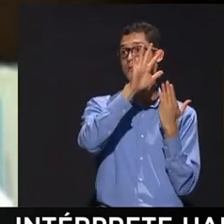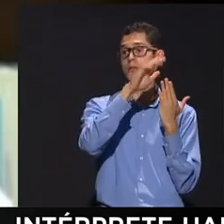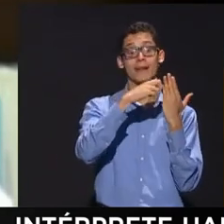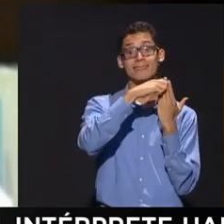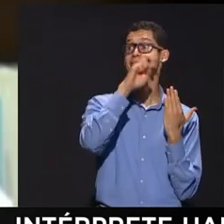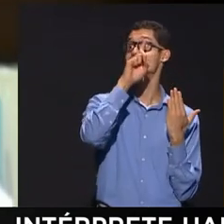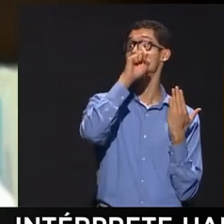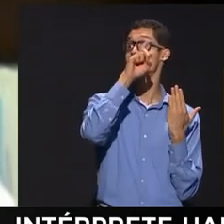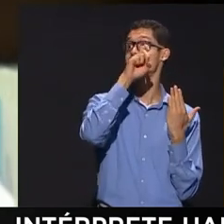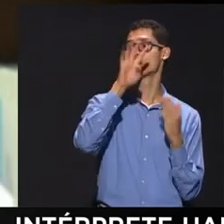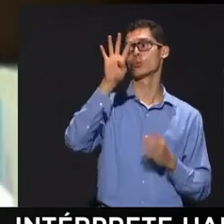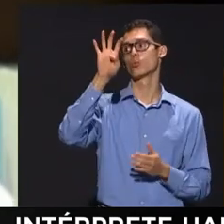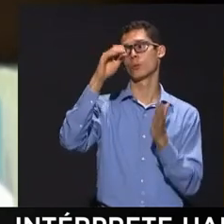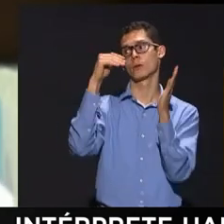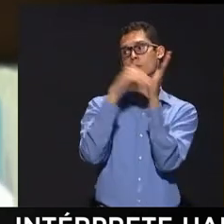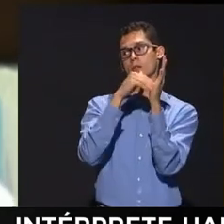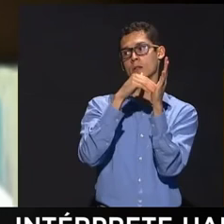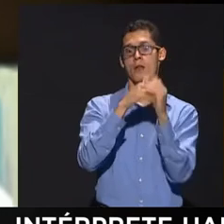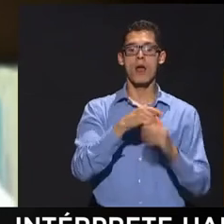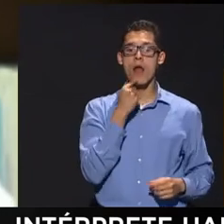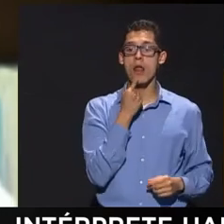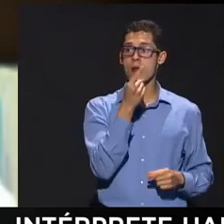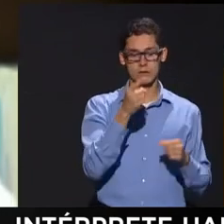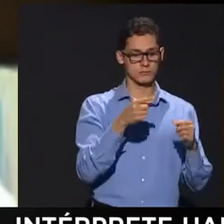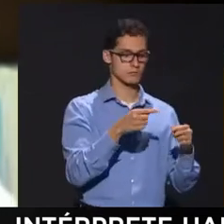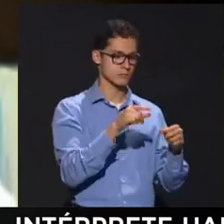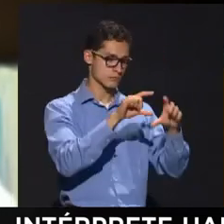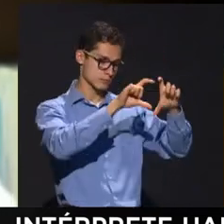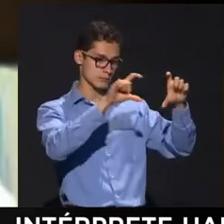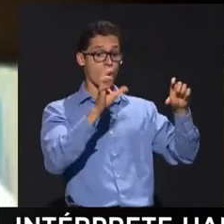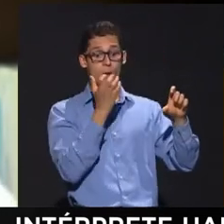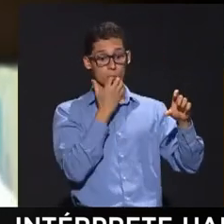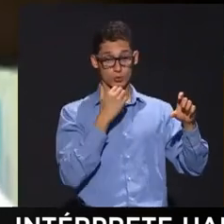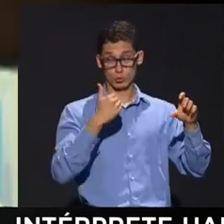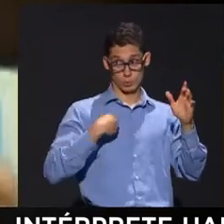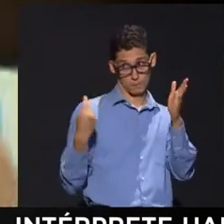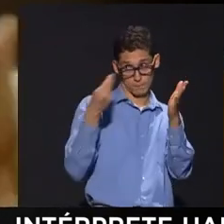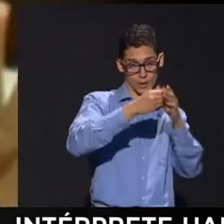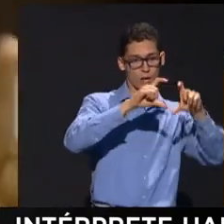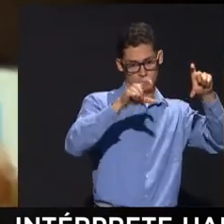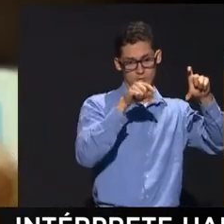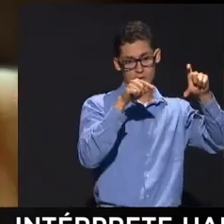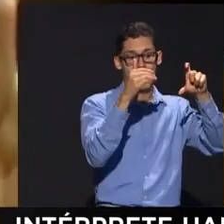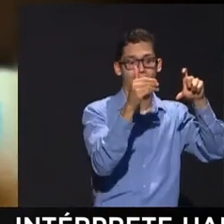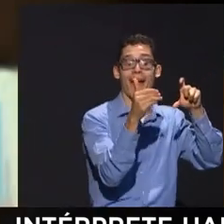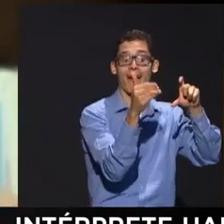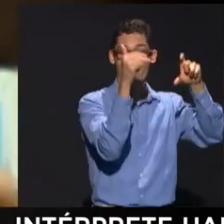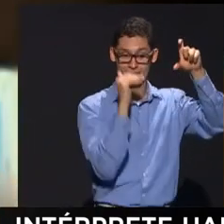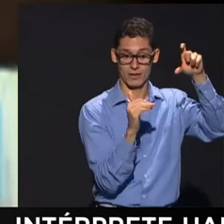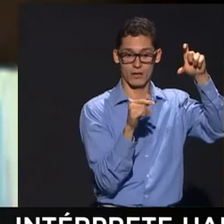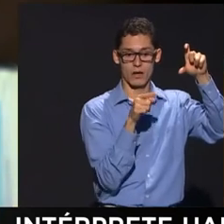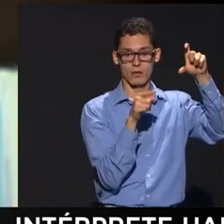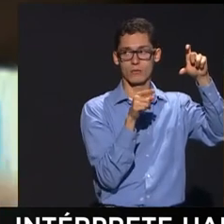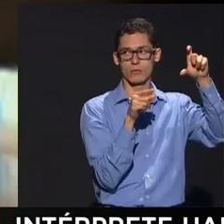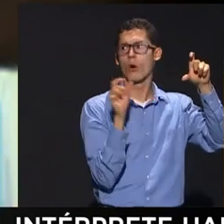estrato 6, llega en la factura, suma al saldo de los servicios que tengo que pagar, pero me llegan dos tipos